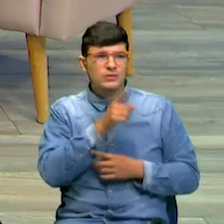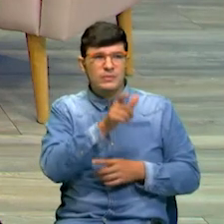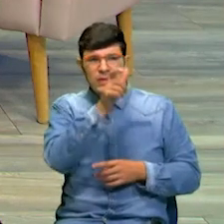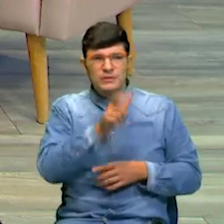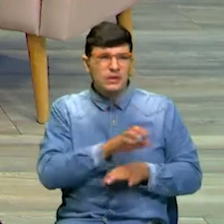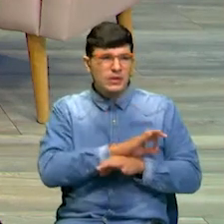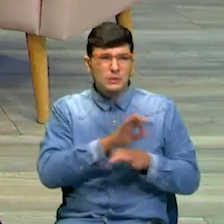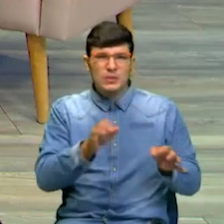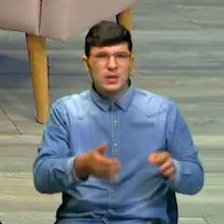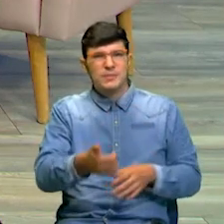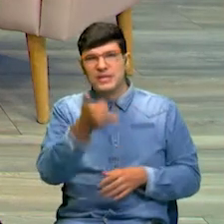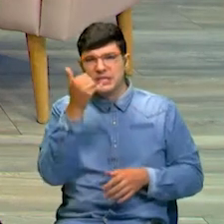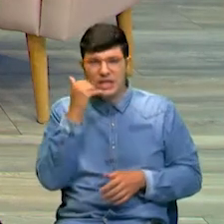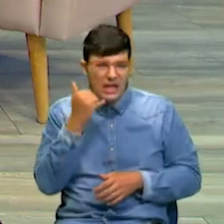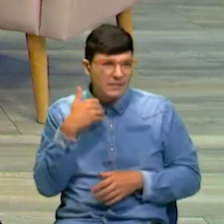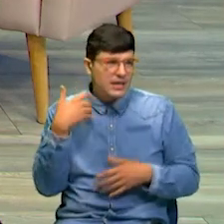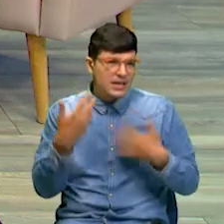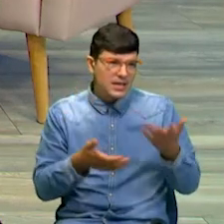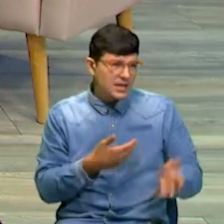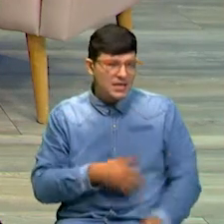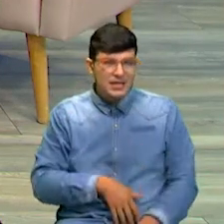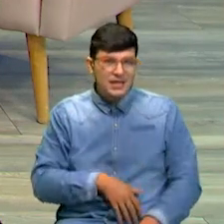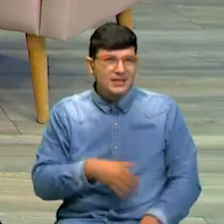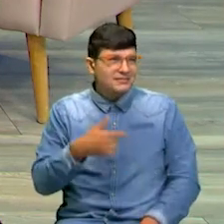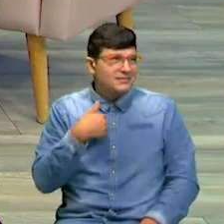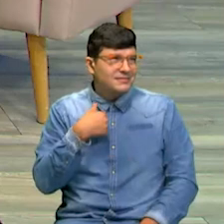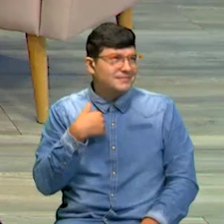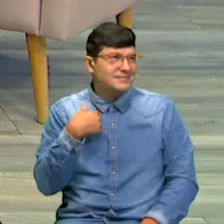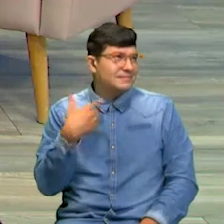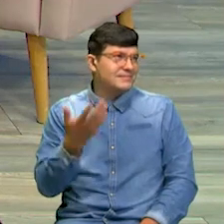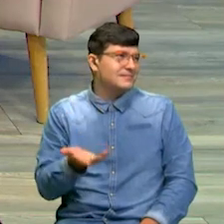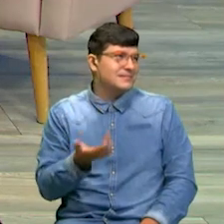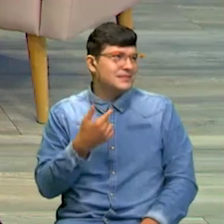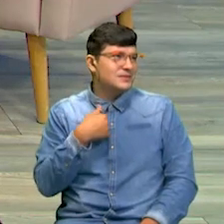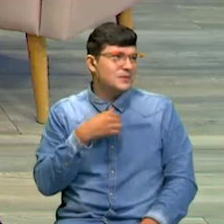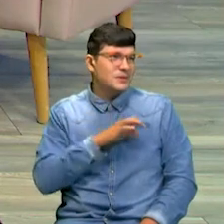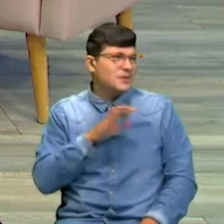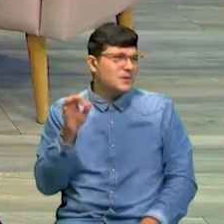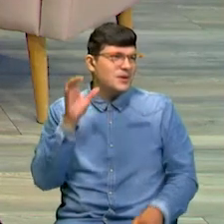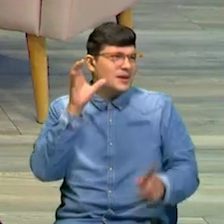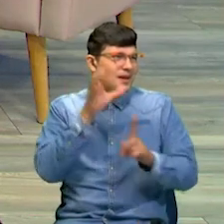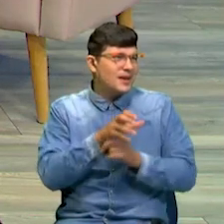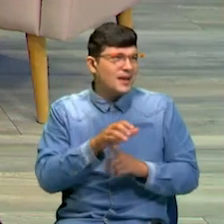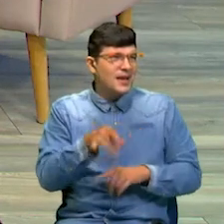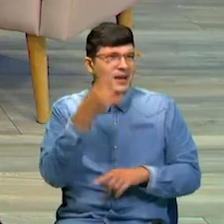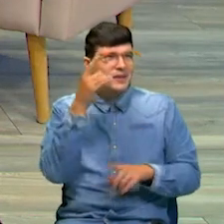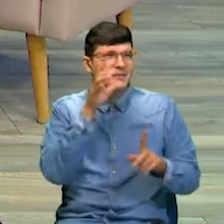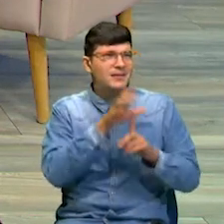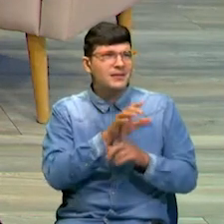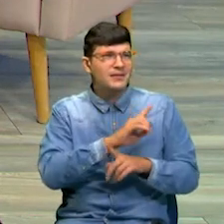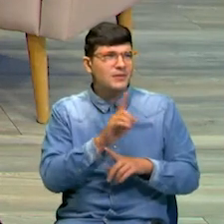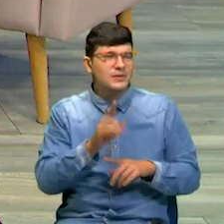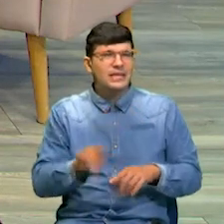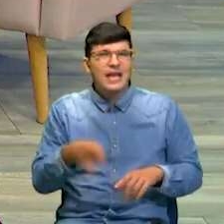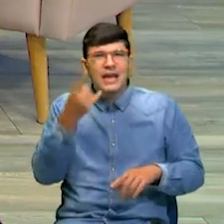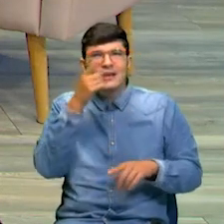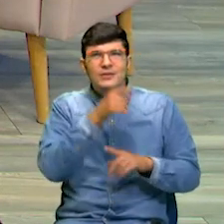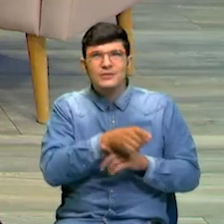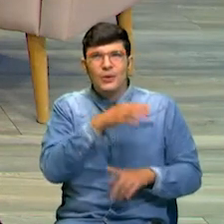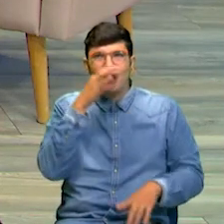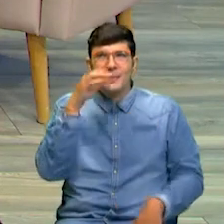de él. O sea, algo que como que no lo vaya a molestar, sino algo como que si debería